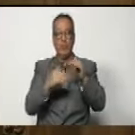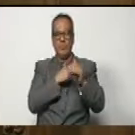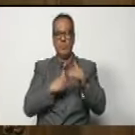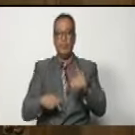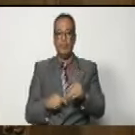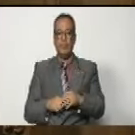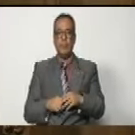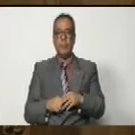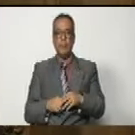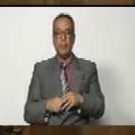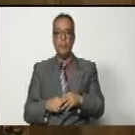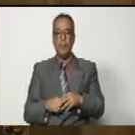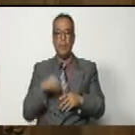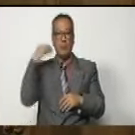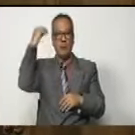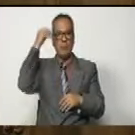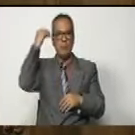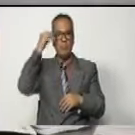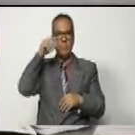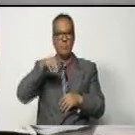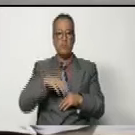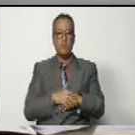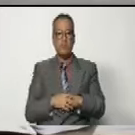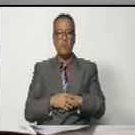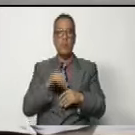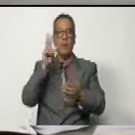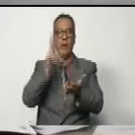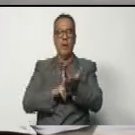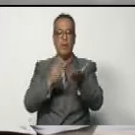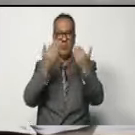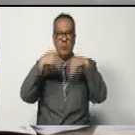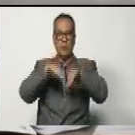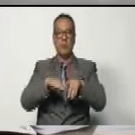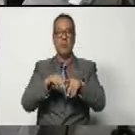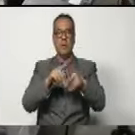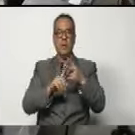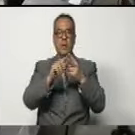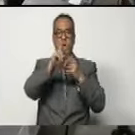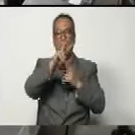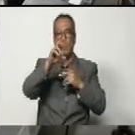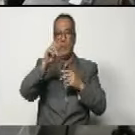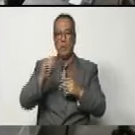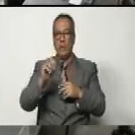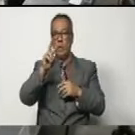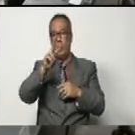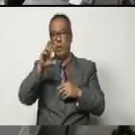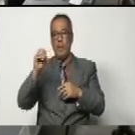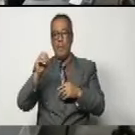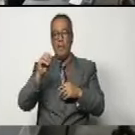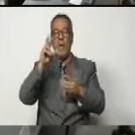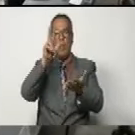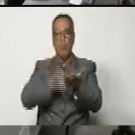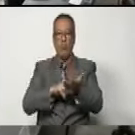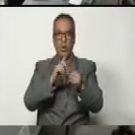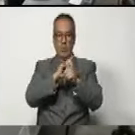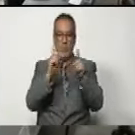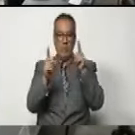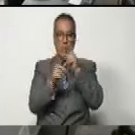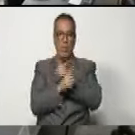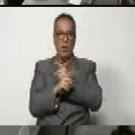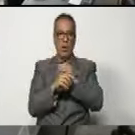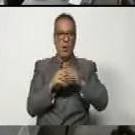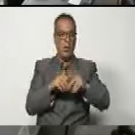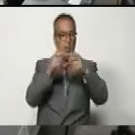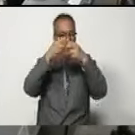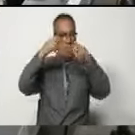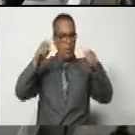vicepresidente. En consideración. Aprobado. Siguiente. Ducentésimo vigésimo. Se sugiere aprobar sin modificación la denominación